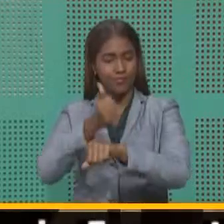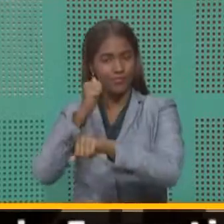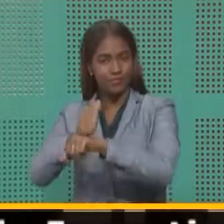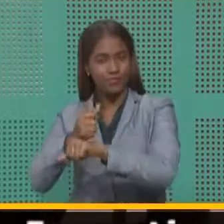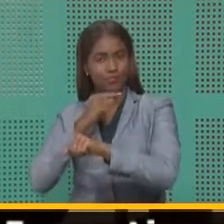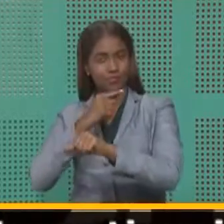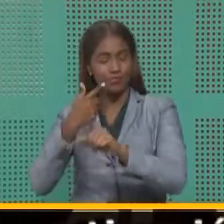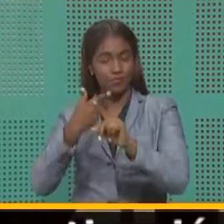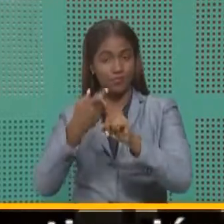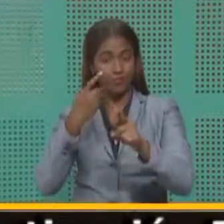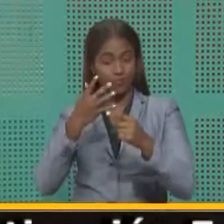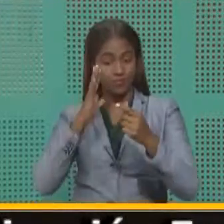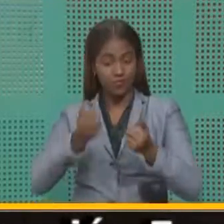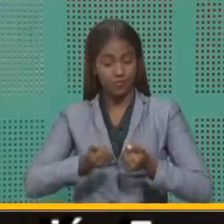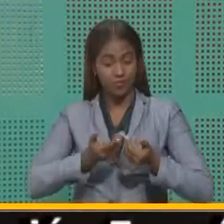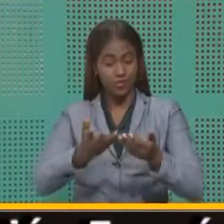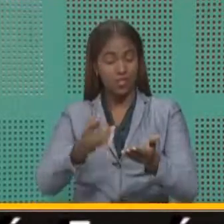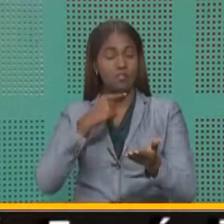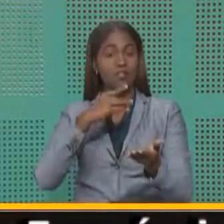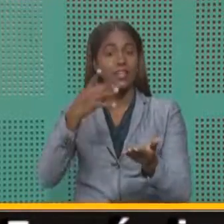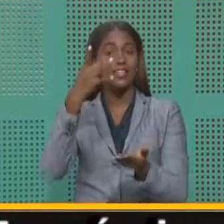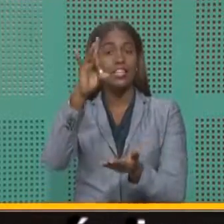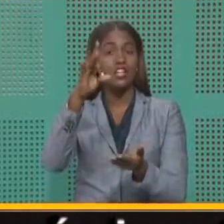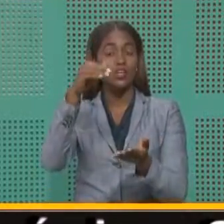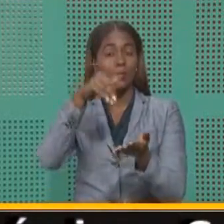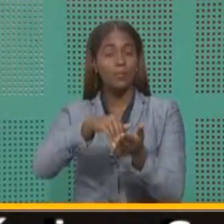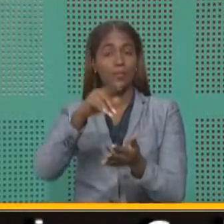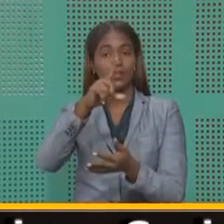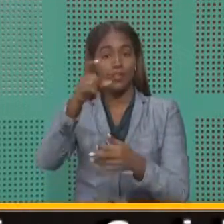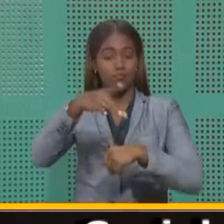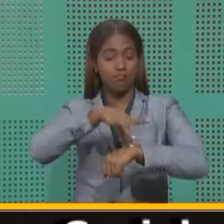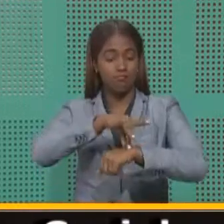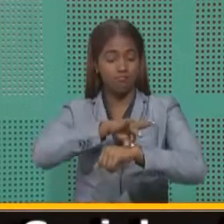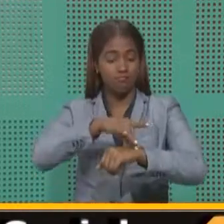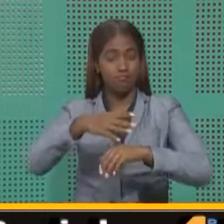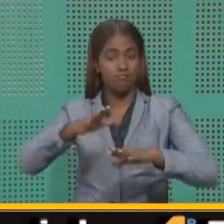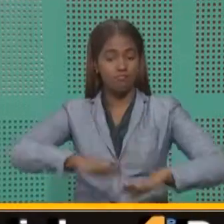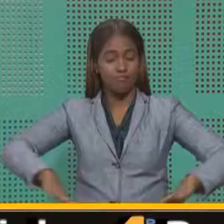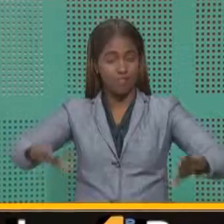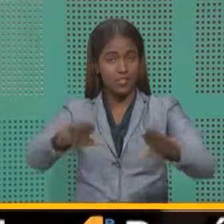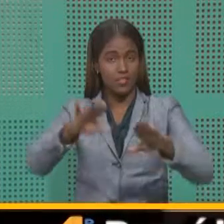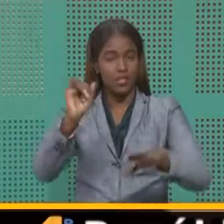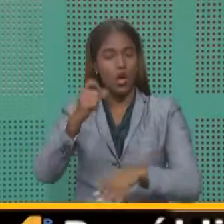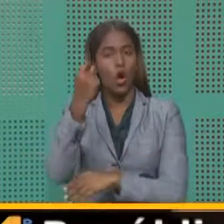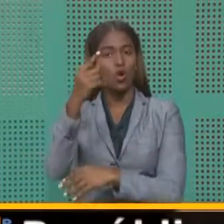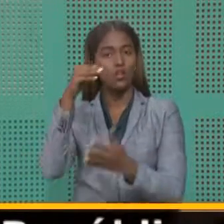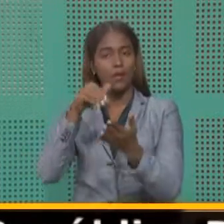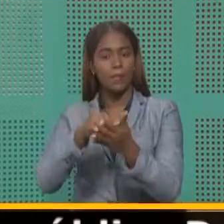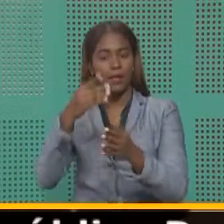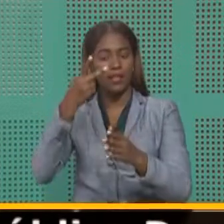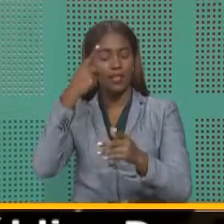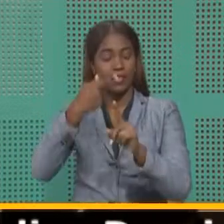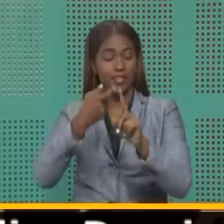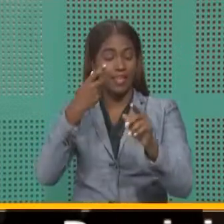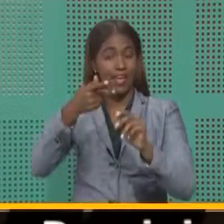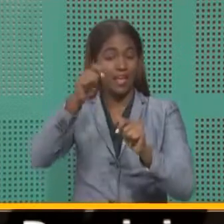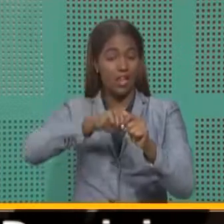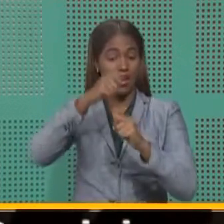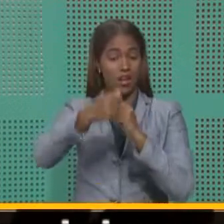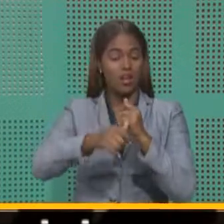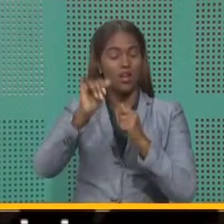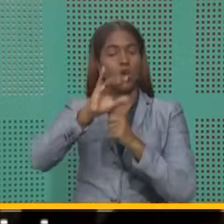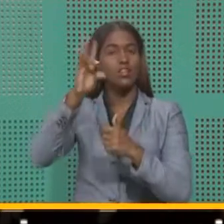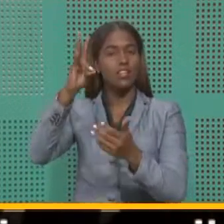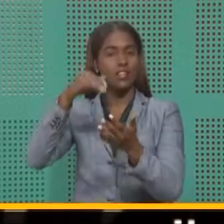seguir irrigarán unas 18 mil 100 tareas de tierra 11 mil 100 de banano orgánico y